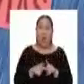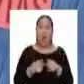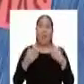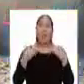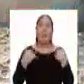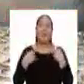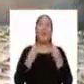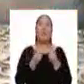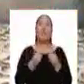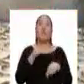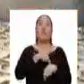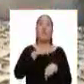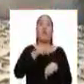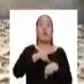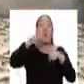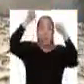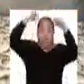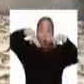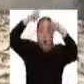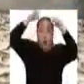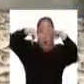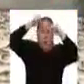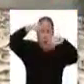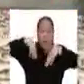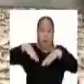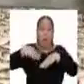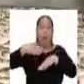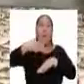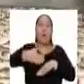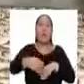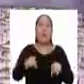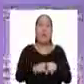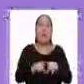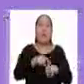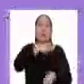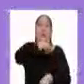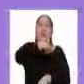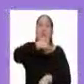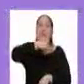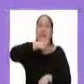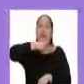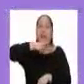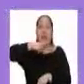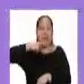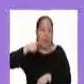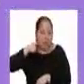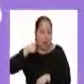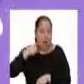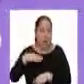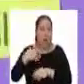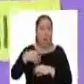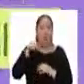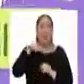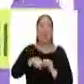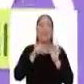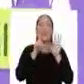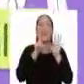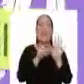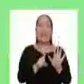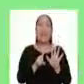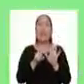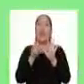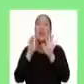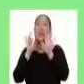de lluvias, pero también épocas de sequía. Y aunque no te lo creas, aquí habitan 67 especies de aves